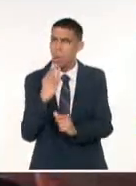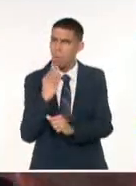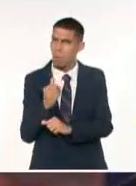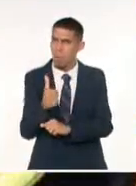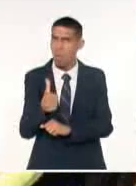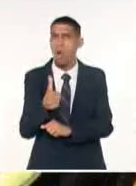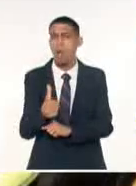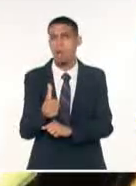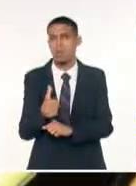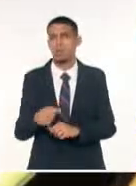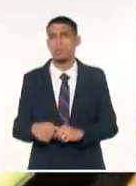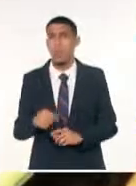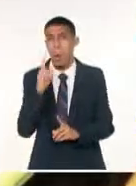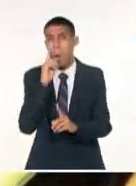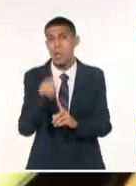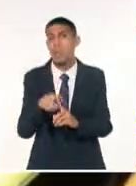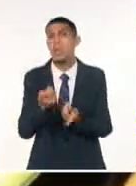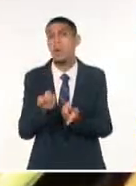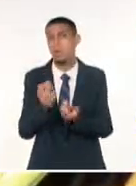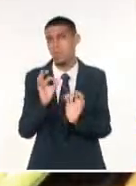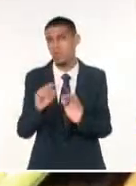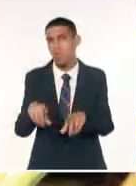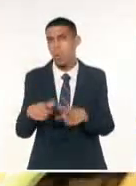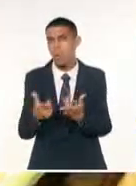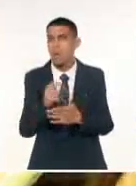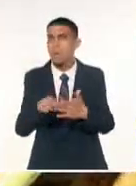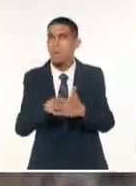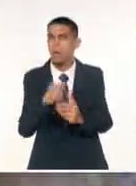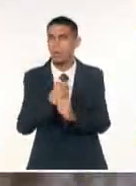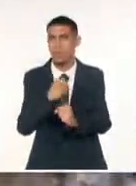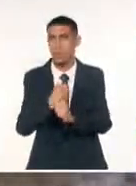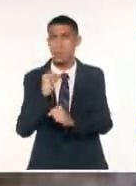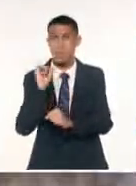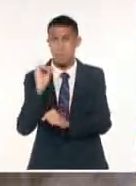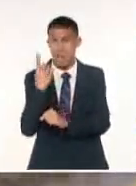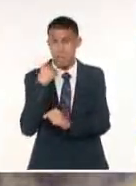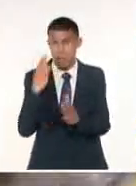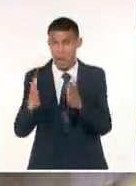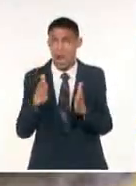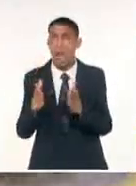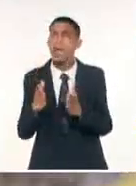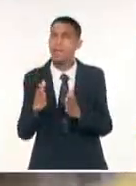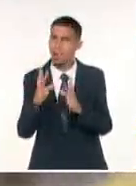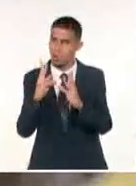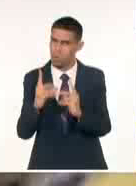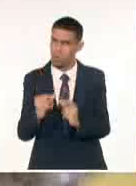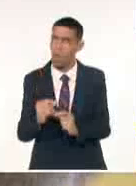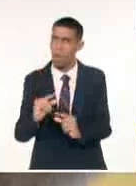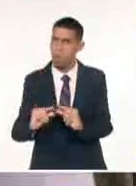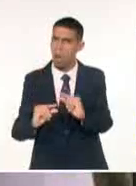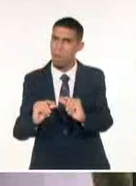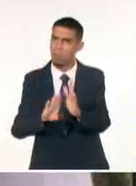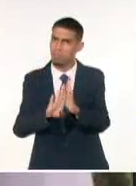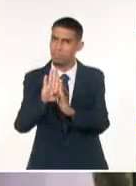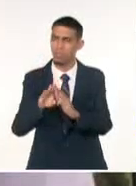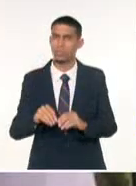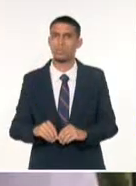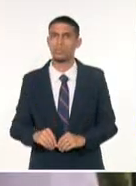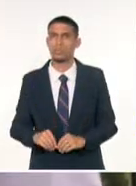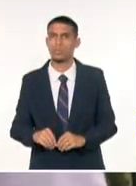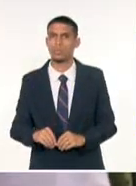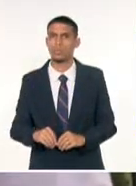basado en la diversificación que en su primer año ya genera notables resultados. Se han molido más de